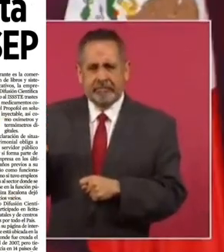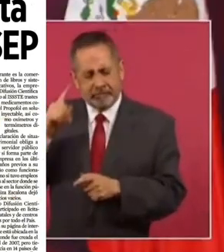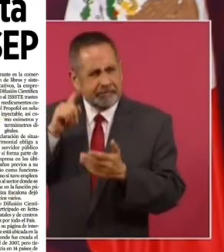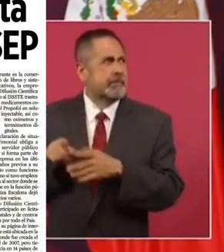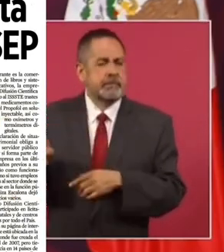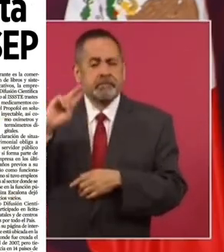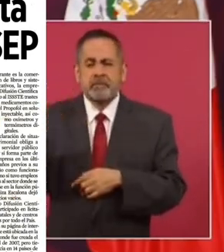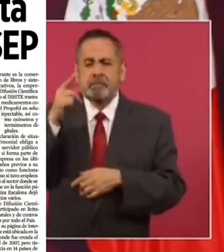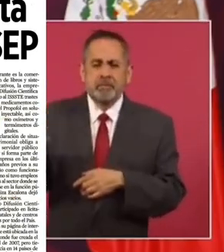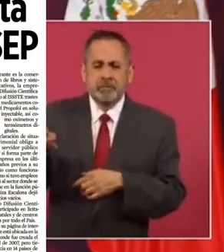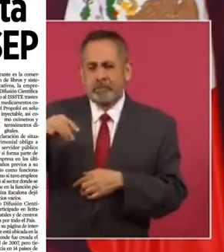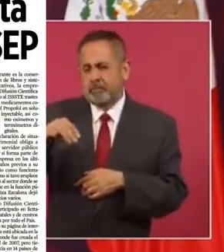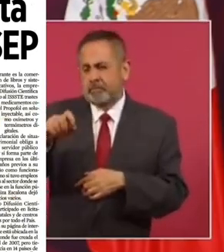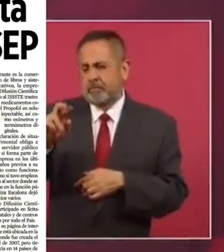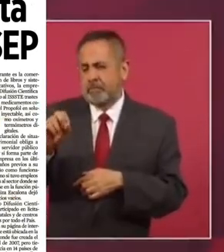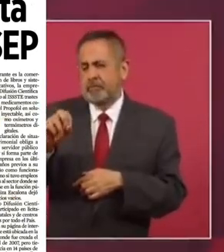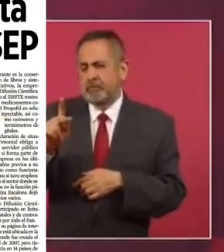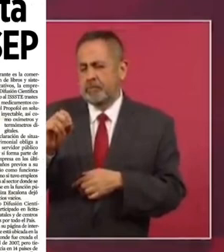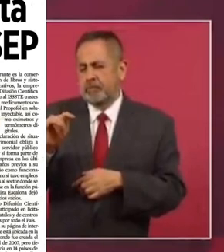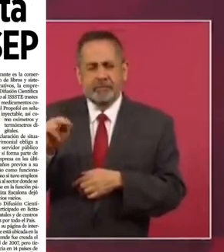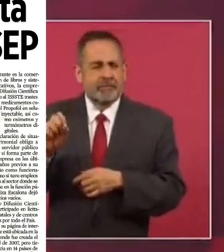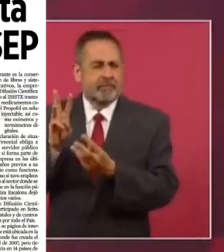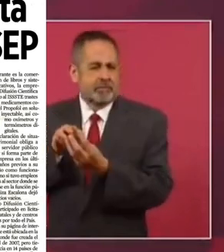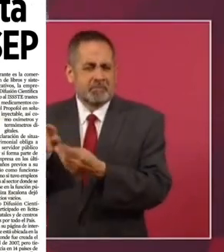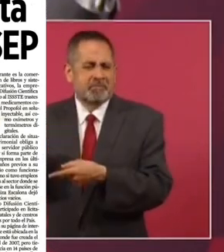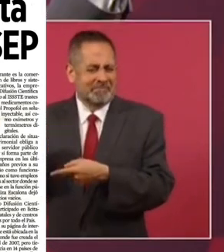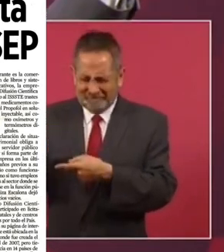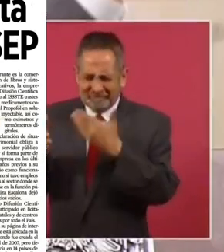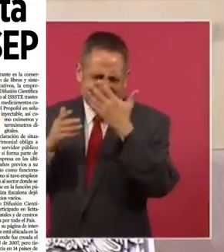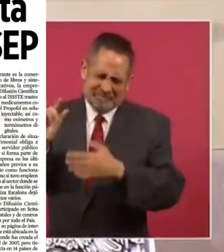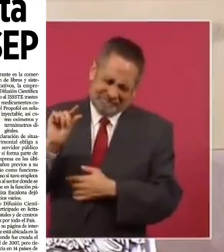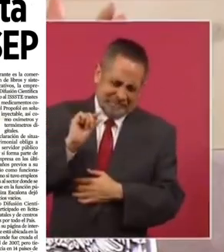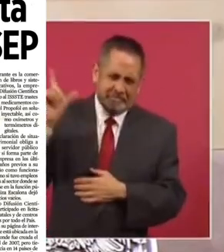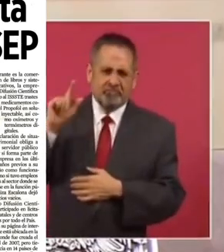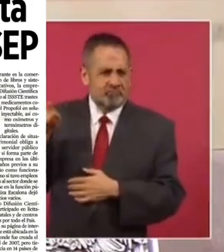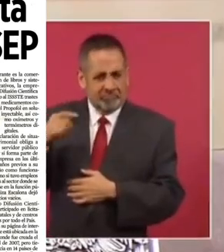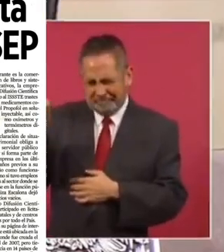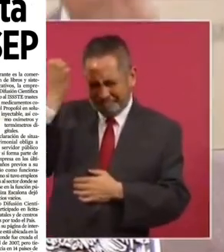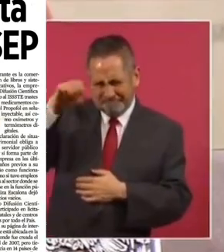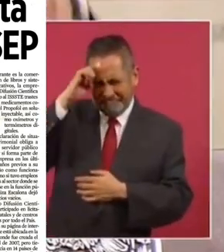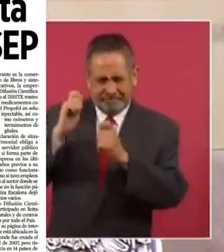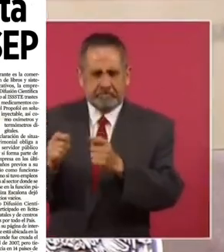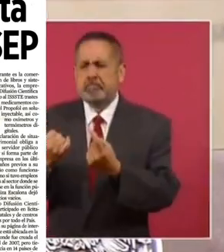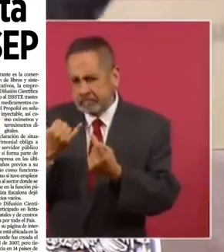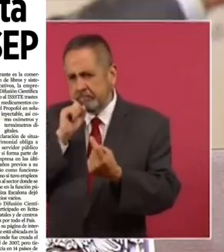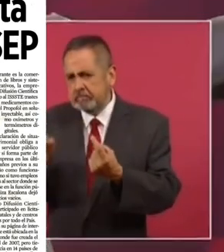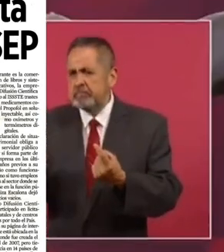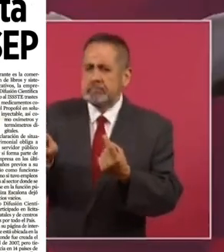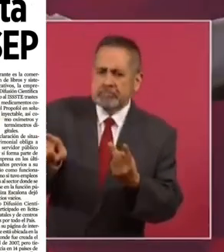creo, Universidad Metropolitana. Es de lo mejor, un experto. Y así como él,